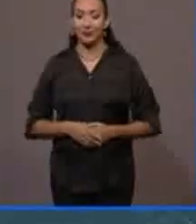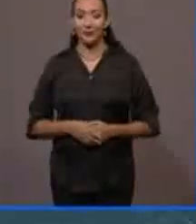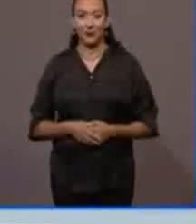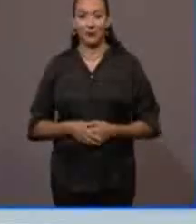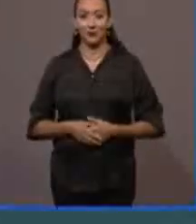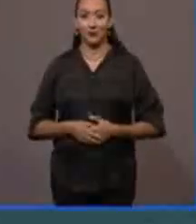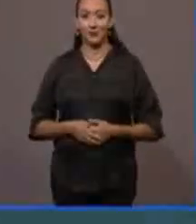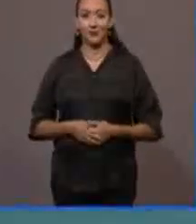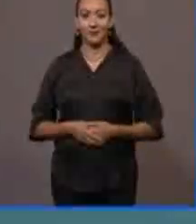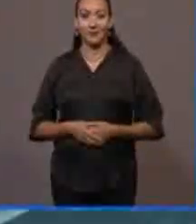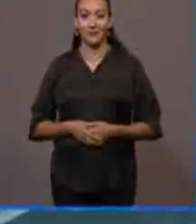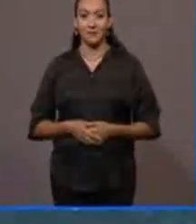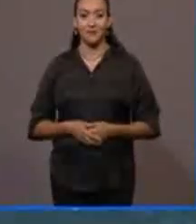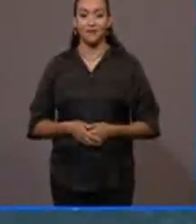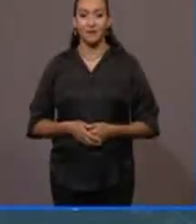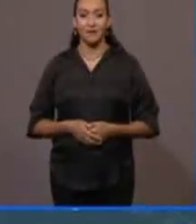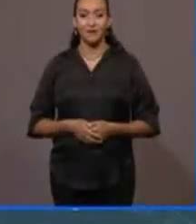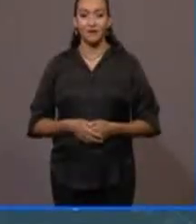primera sala.